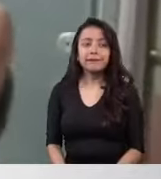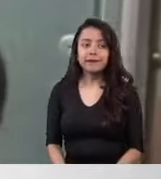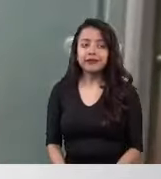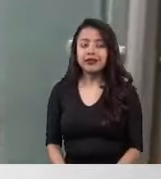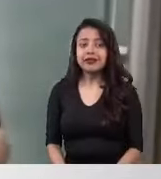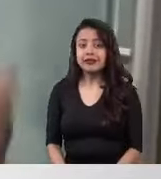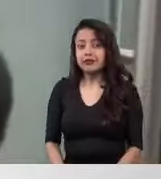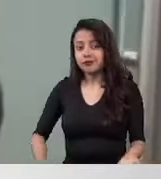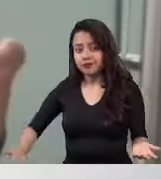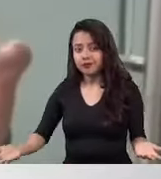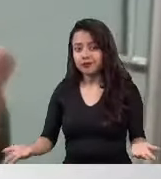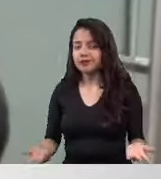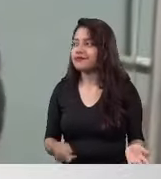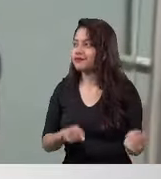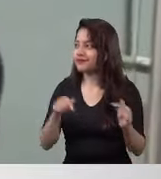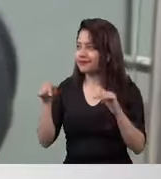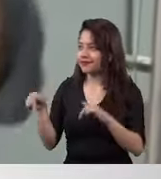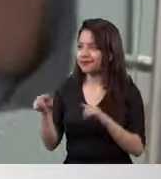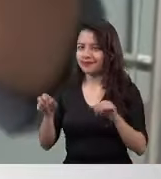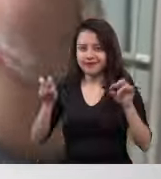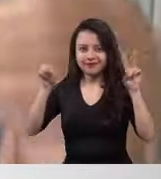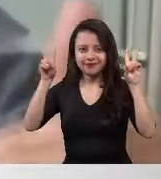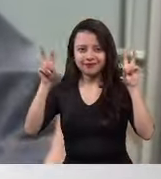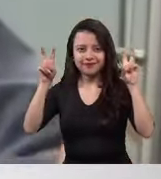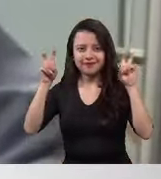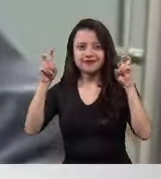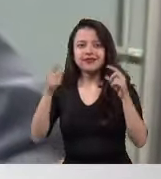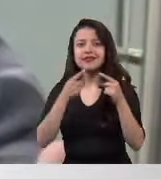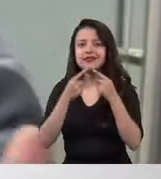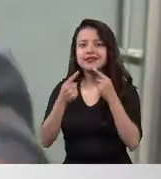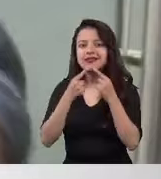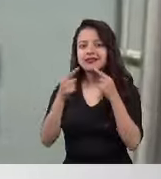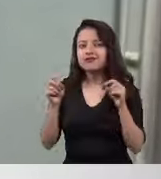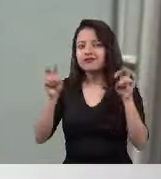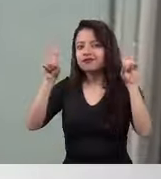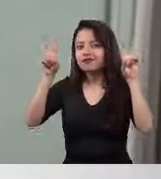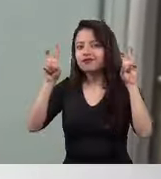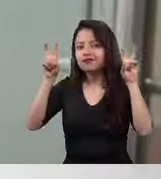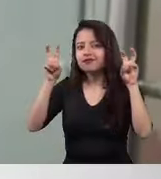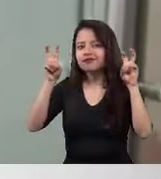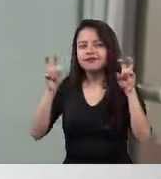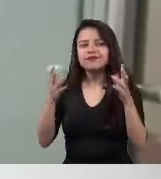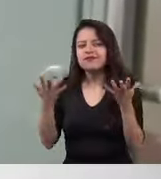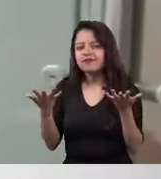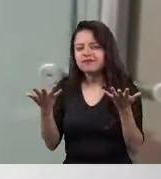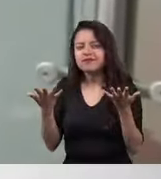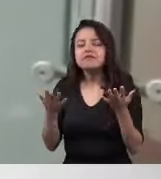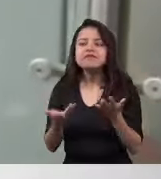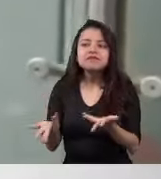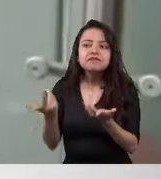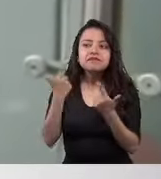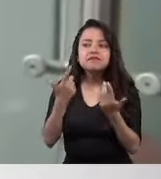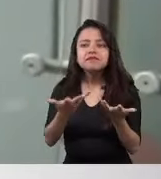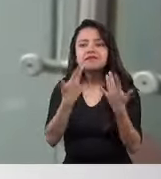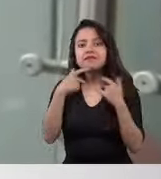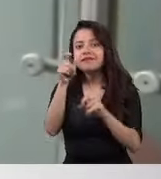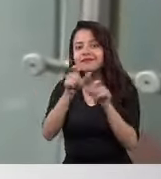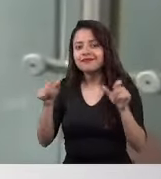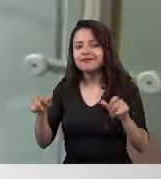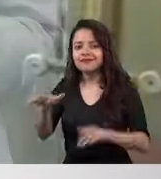Carreta. Como también hablar y escuchar a la gente, precisamente aquí en el departamento de Caldas.